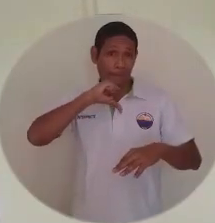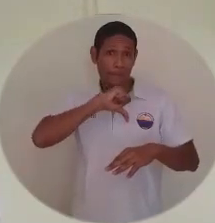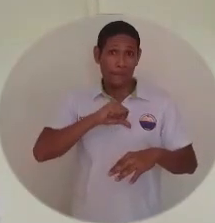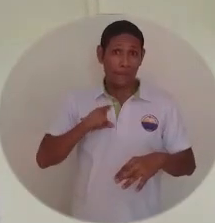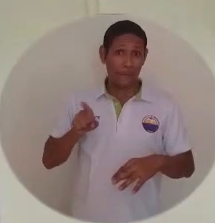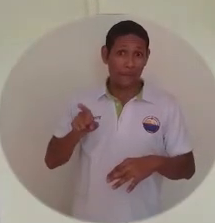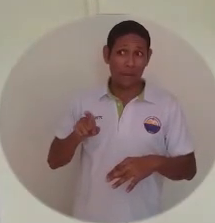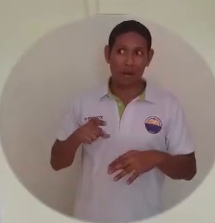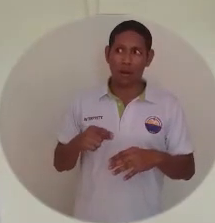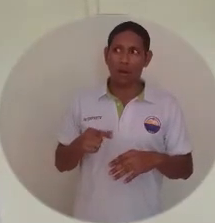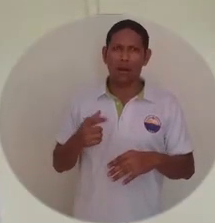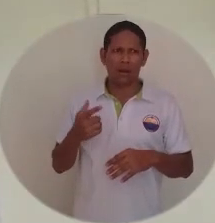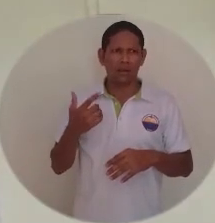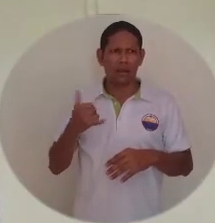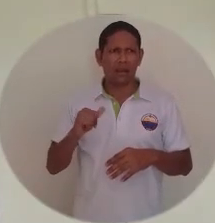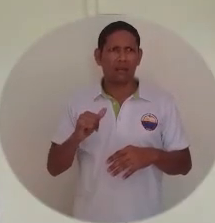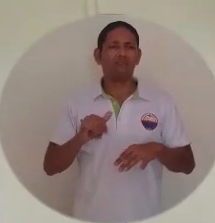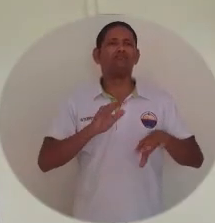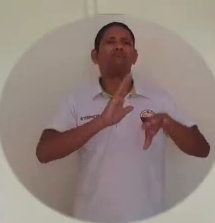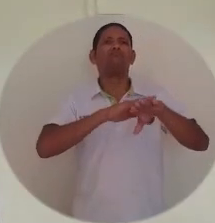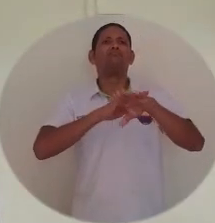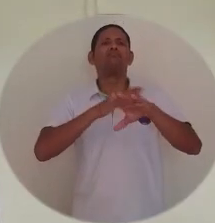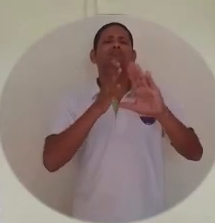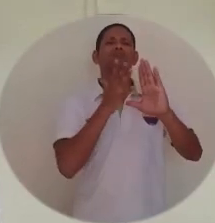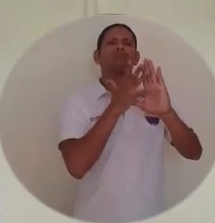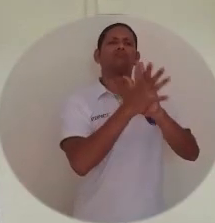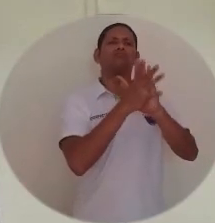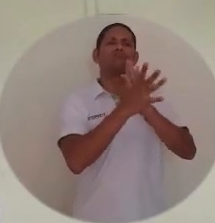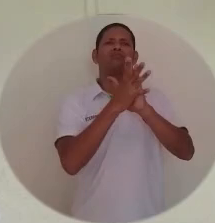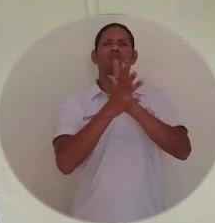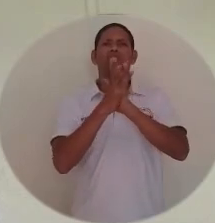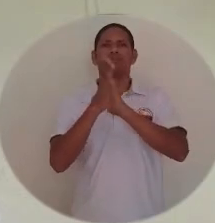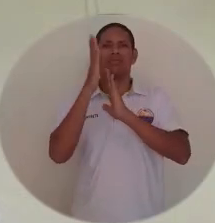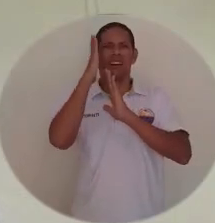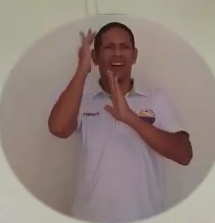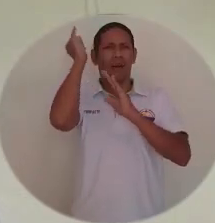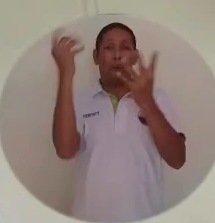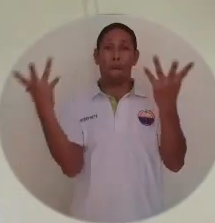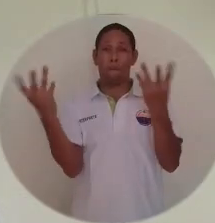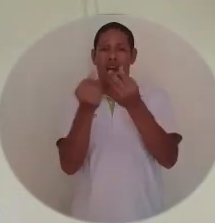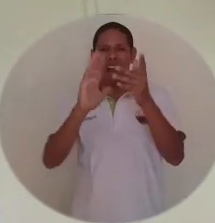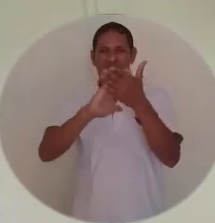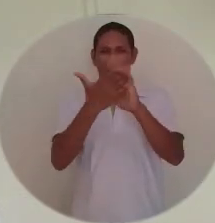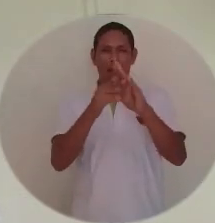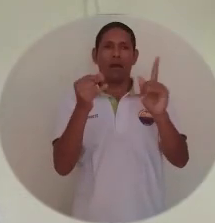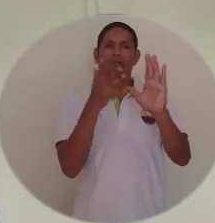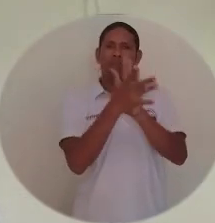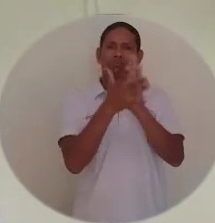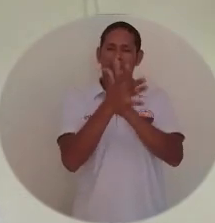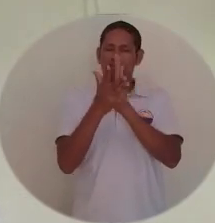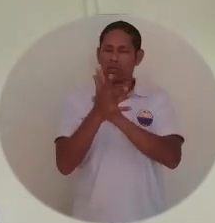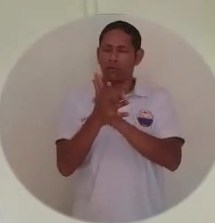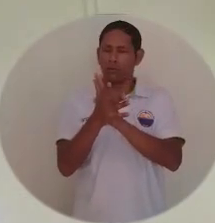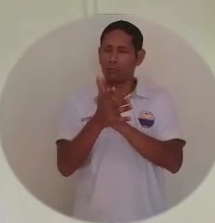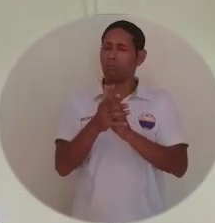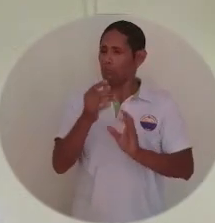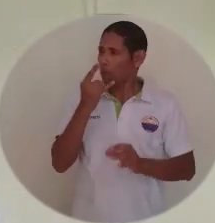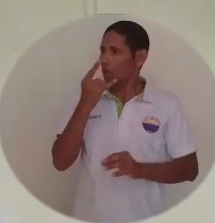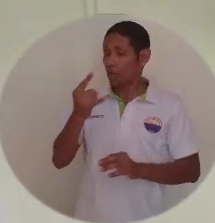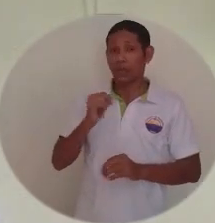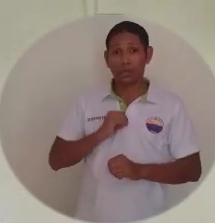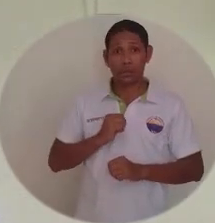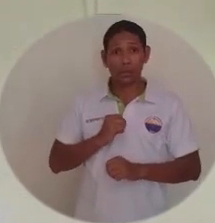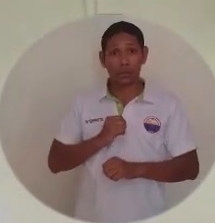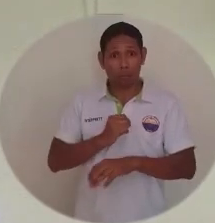doctor Pablo Vera Salazar, dio a conocer a la comunidad académica y a la comunidad en general una